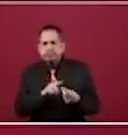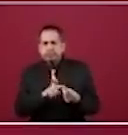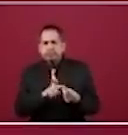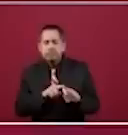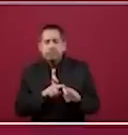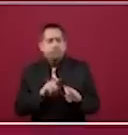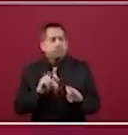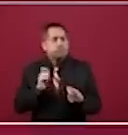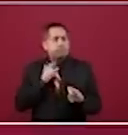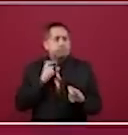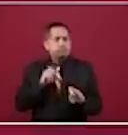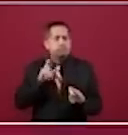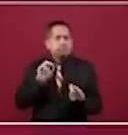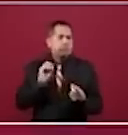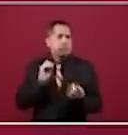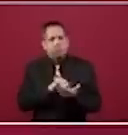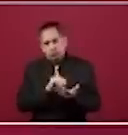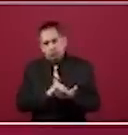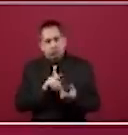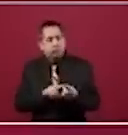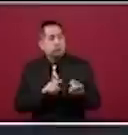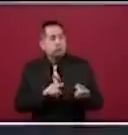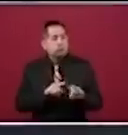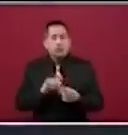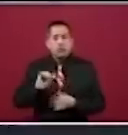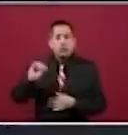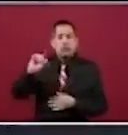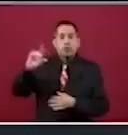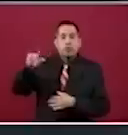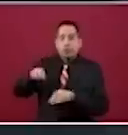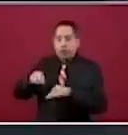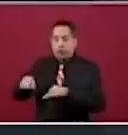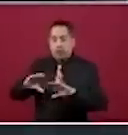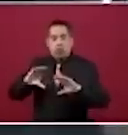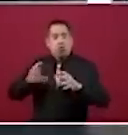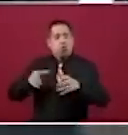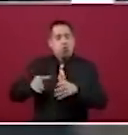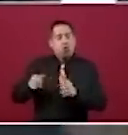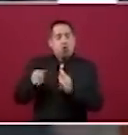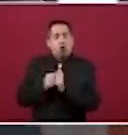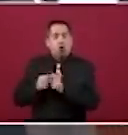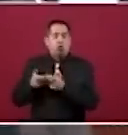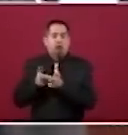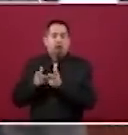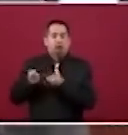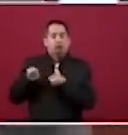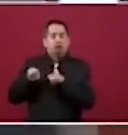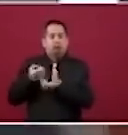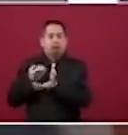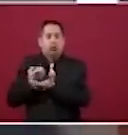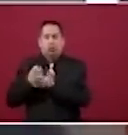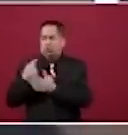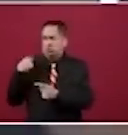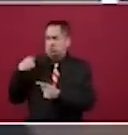eran o son los servidores públicos que manejaron la política económica en